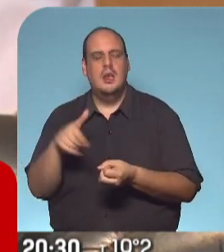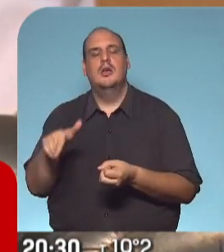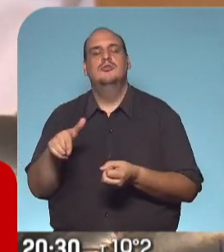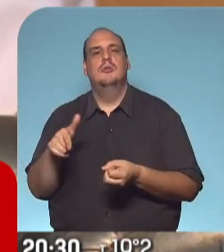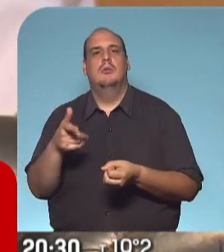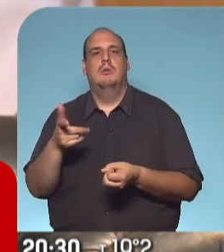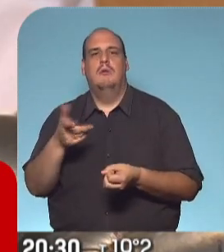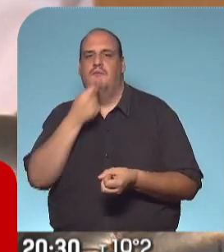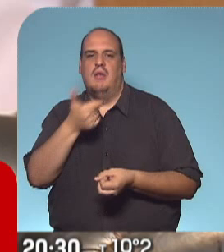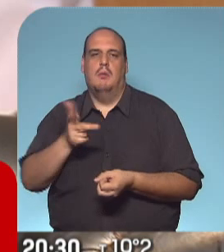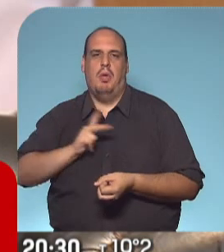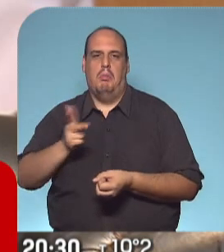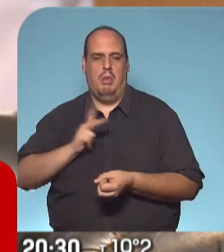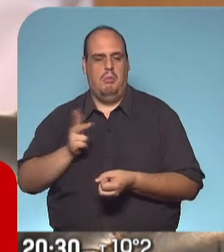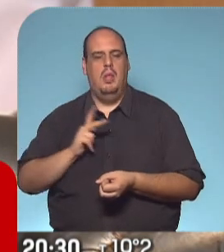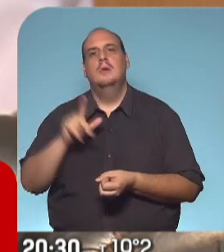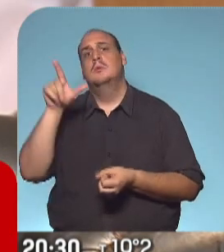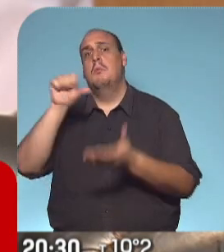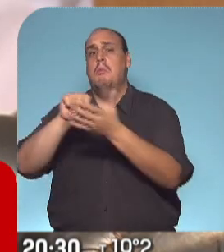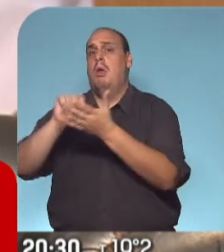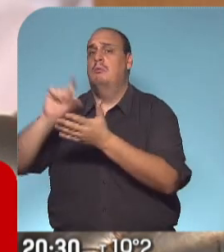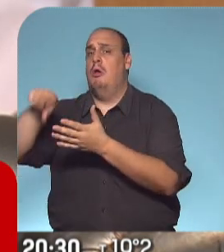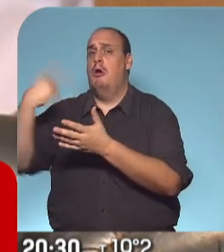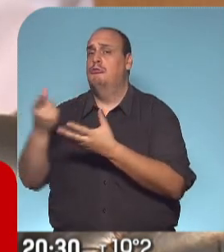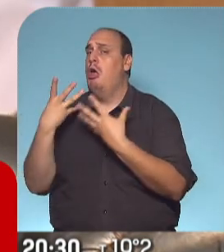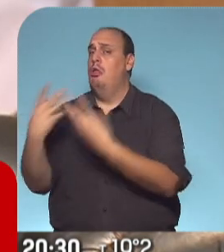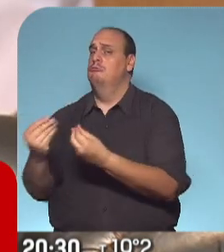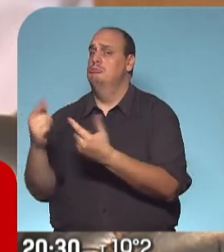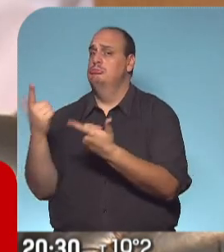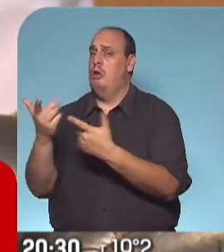otros países del mundo que están teniendo más problemas para hacerle